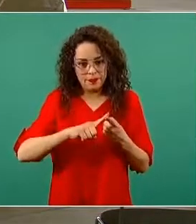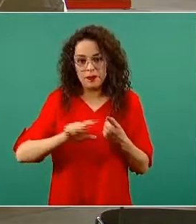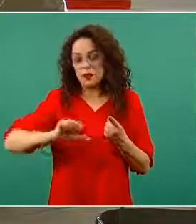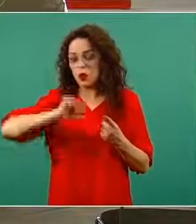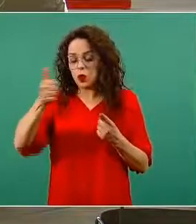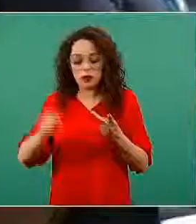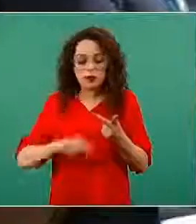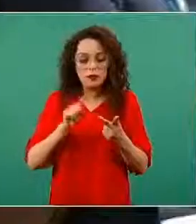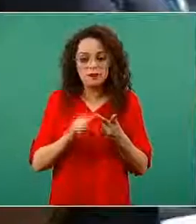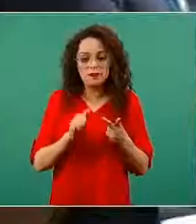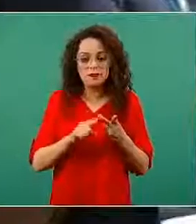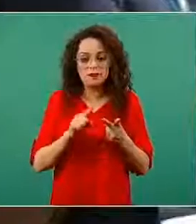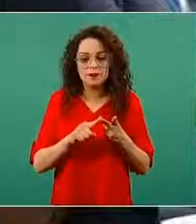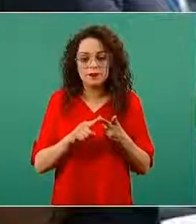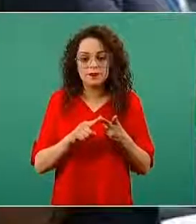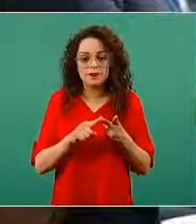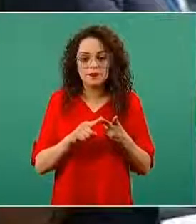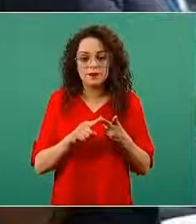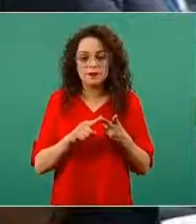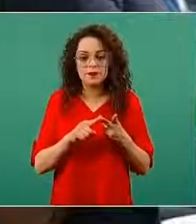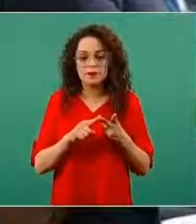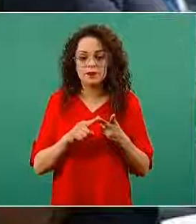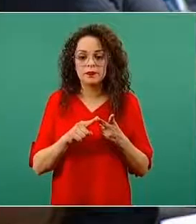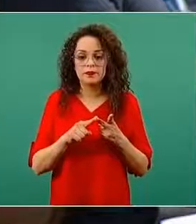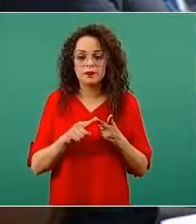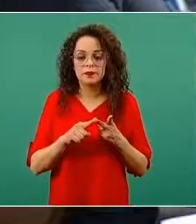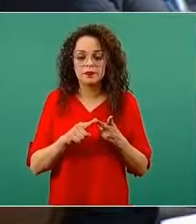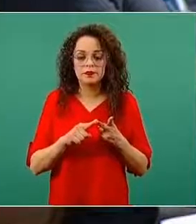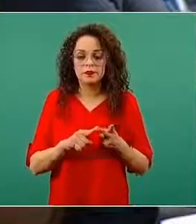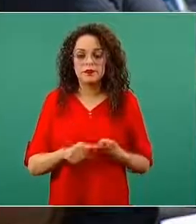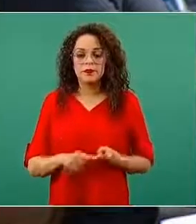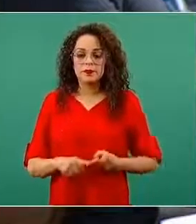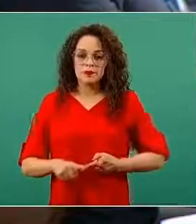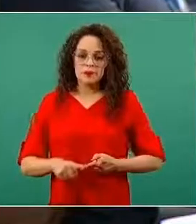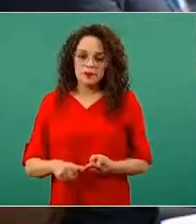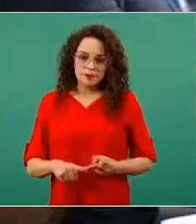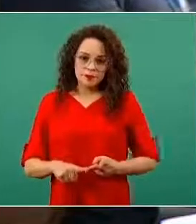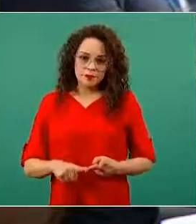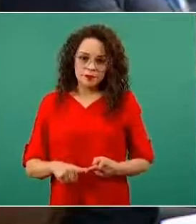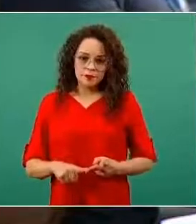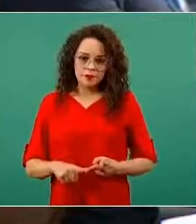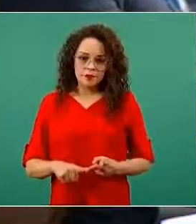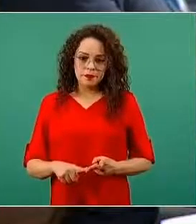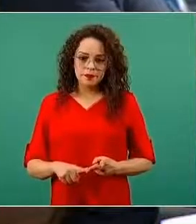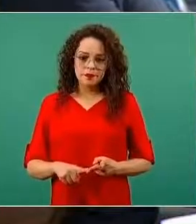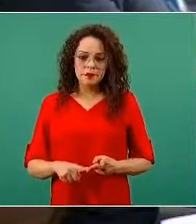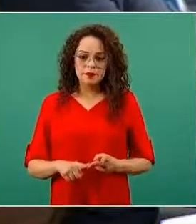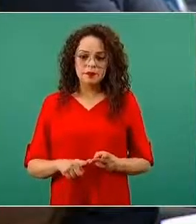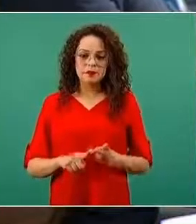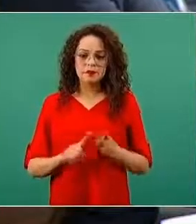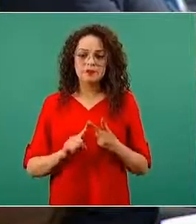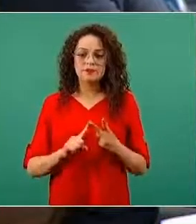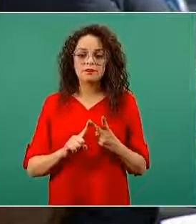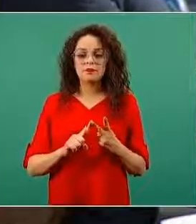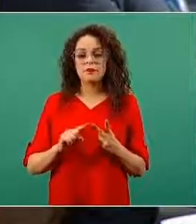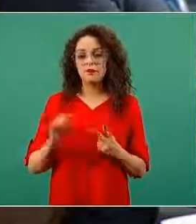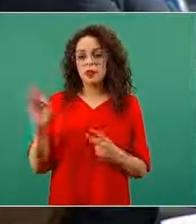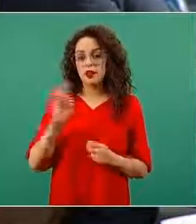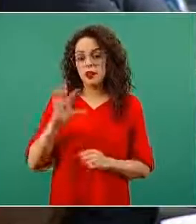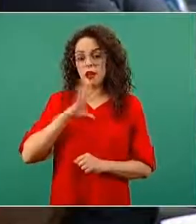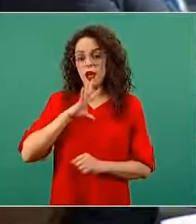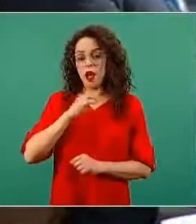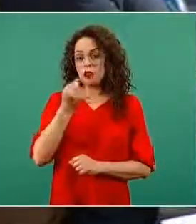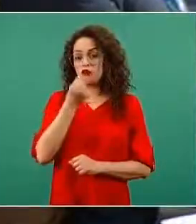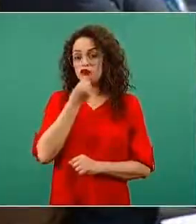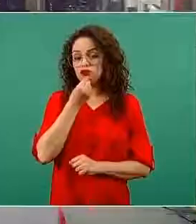otra pregunta sería si también hay niños menores, lo que